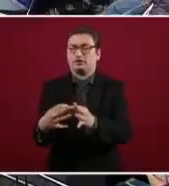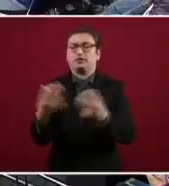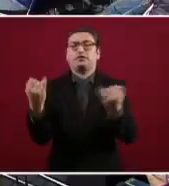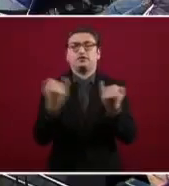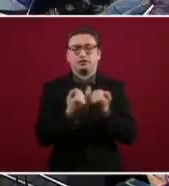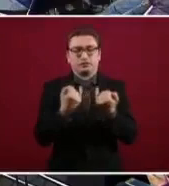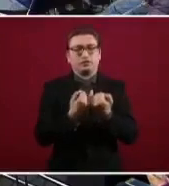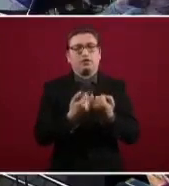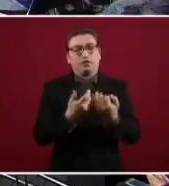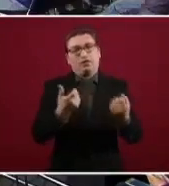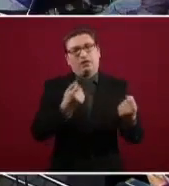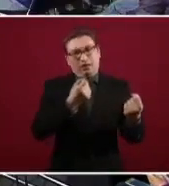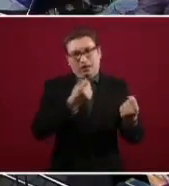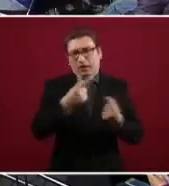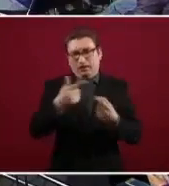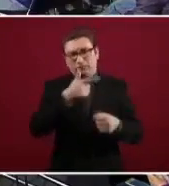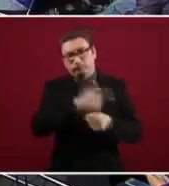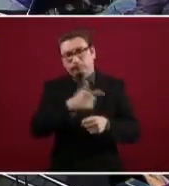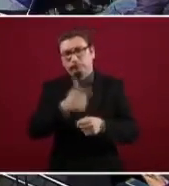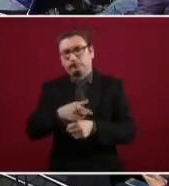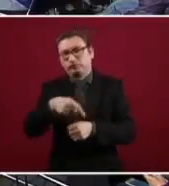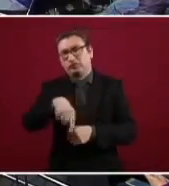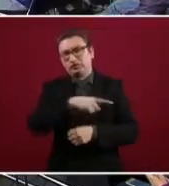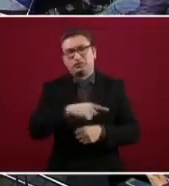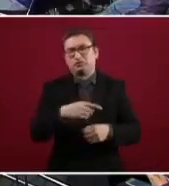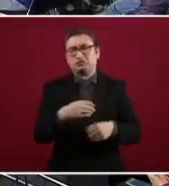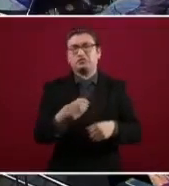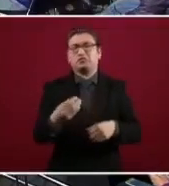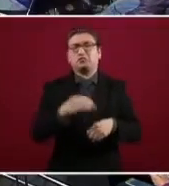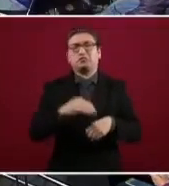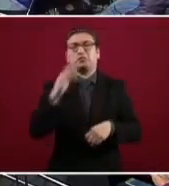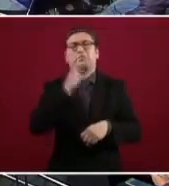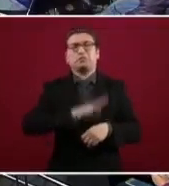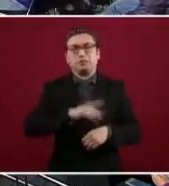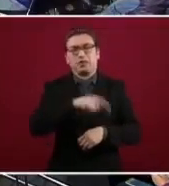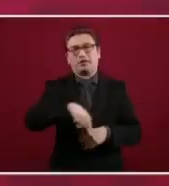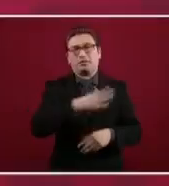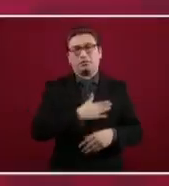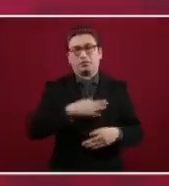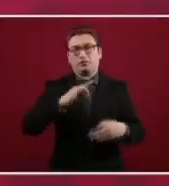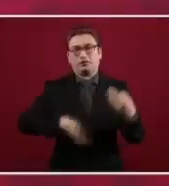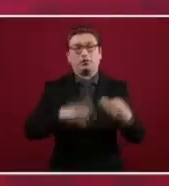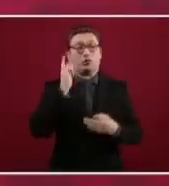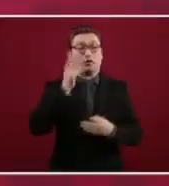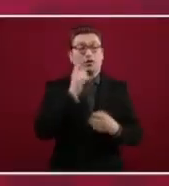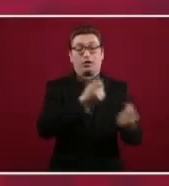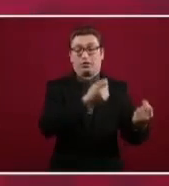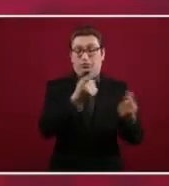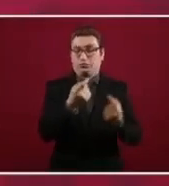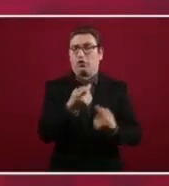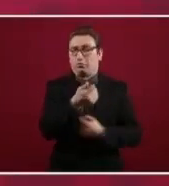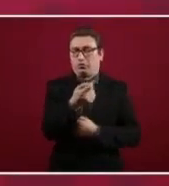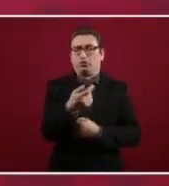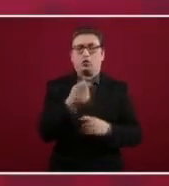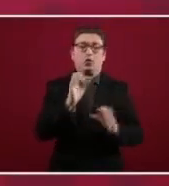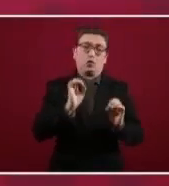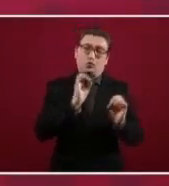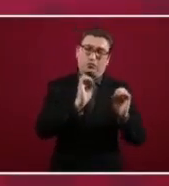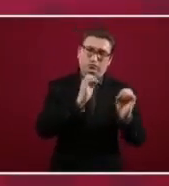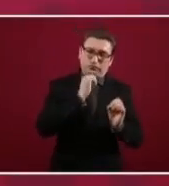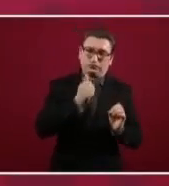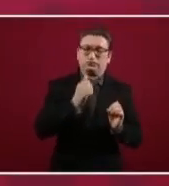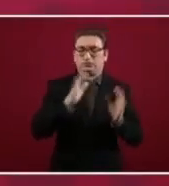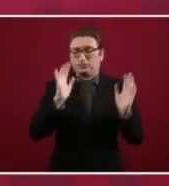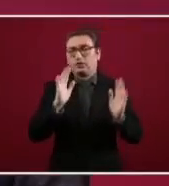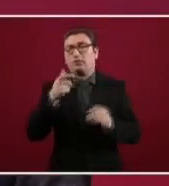hay que señalar los que se hayan portado mal en este fin que espero sean muy pocos o ninguno y también cuál